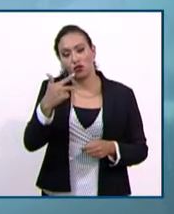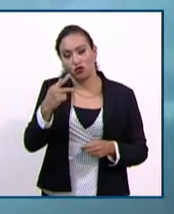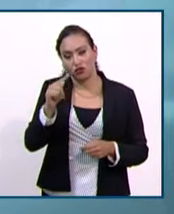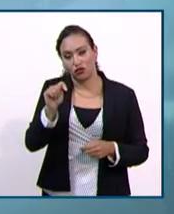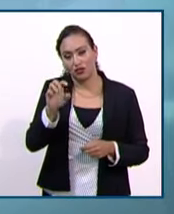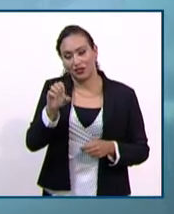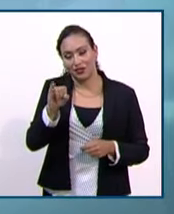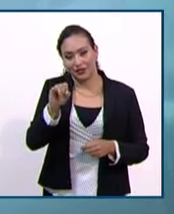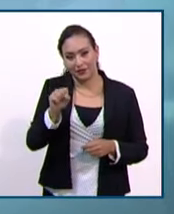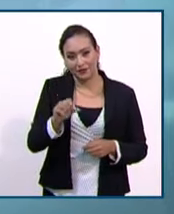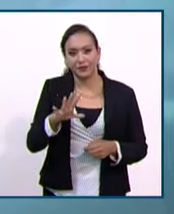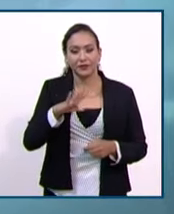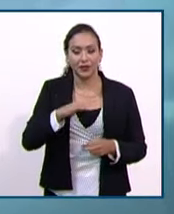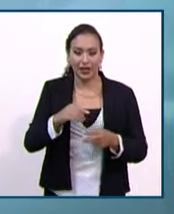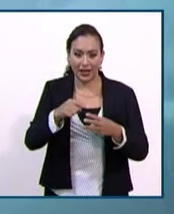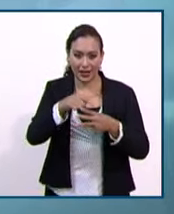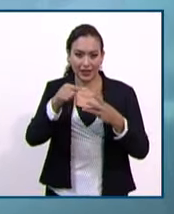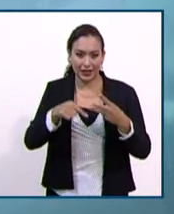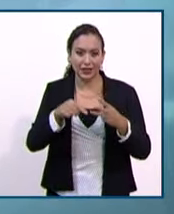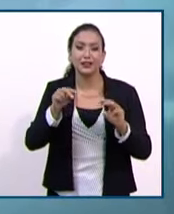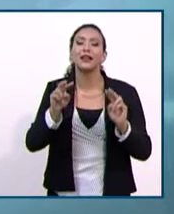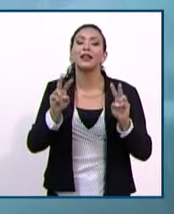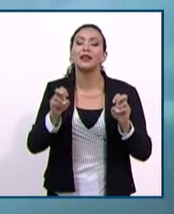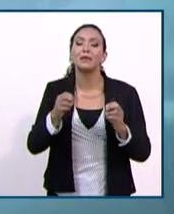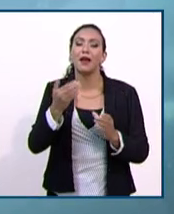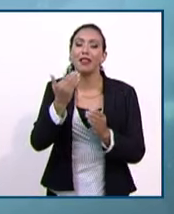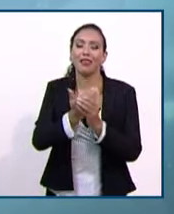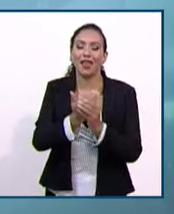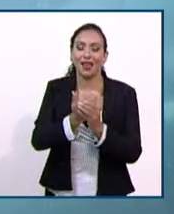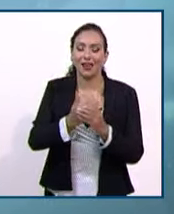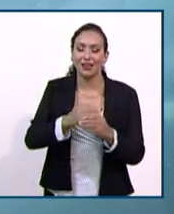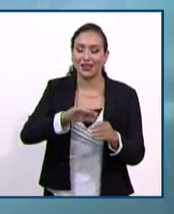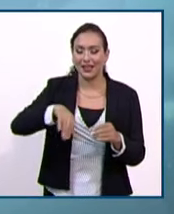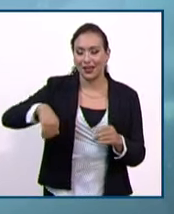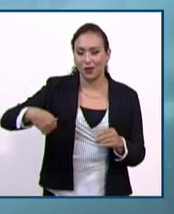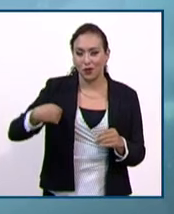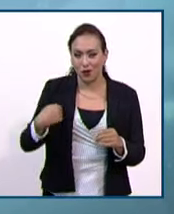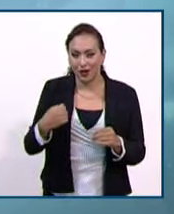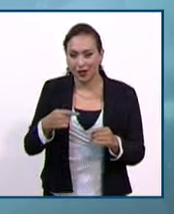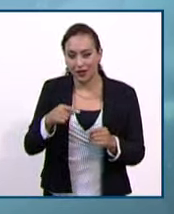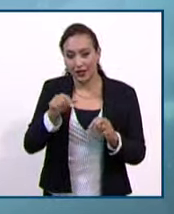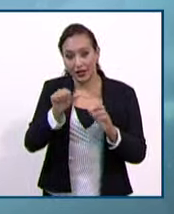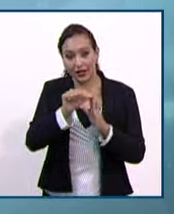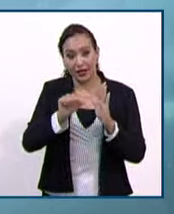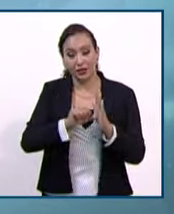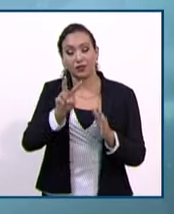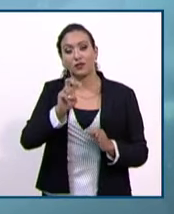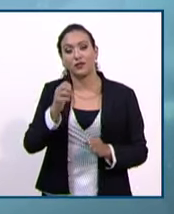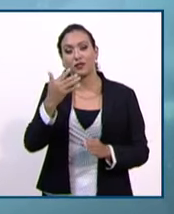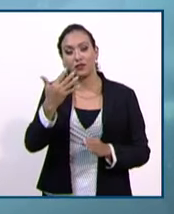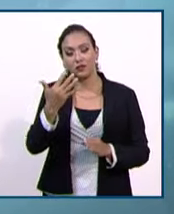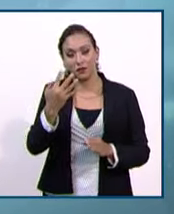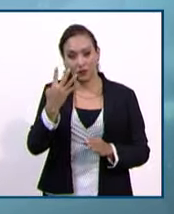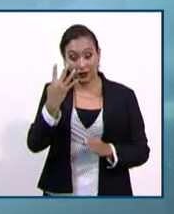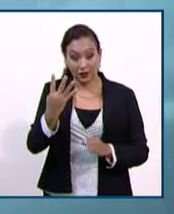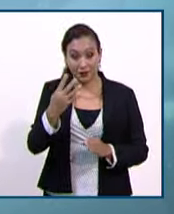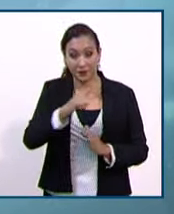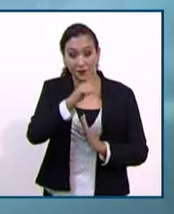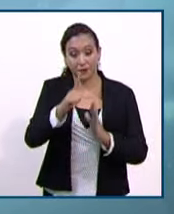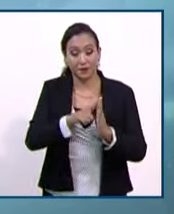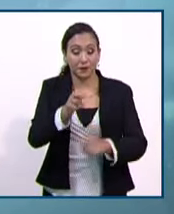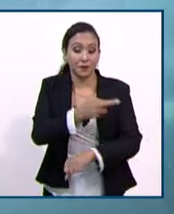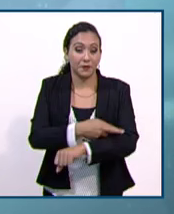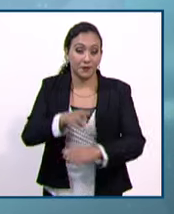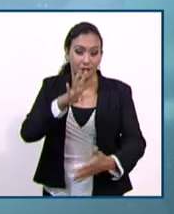estos destacan 3 sobre archivo temporal de la carpeta de investigación, el artículo 254 del Código Nacional de